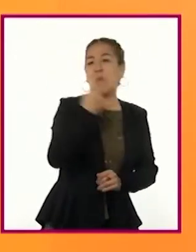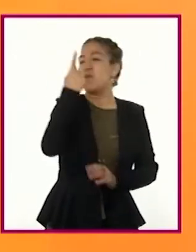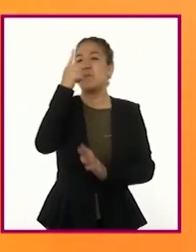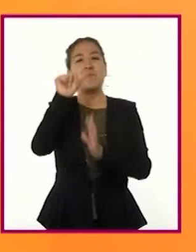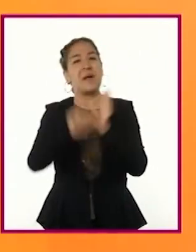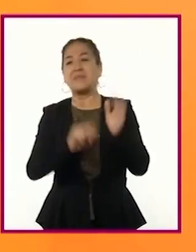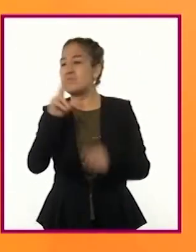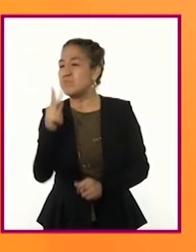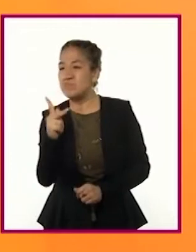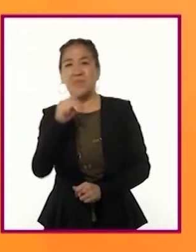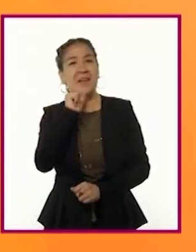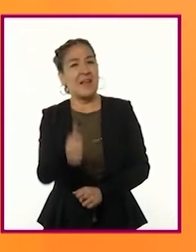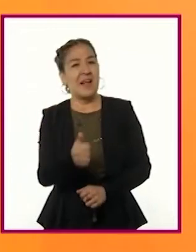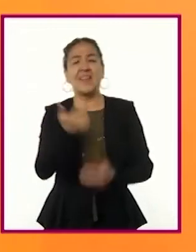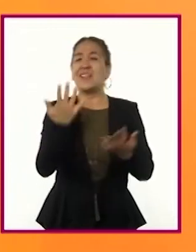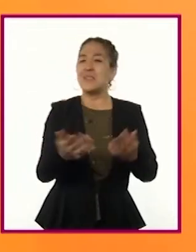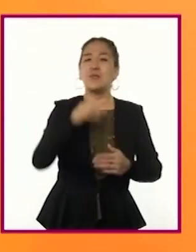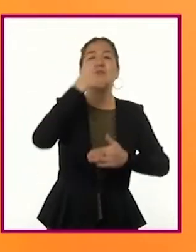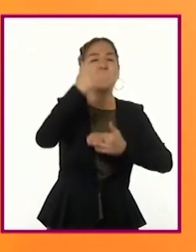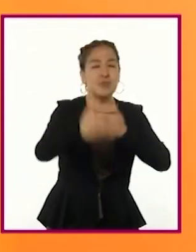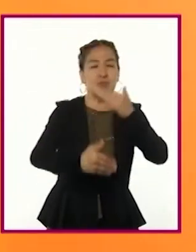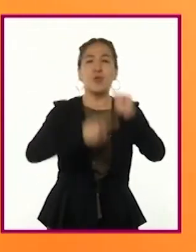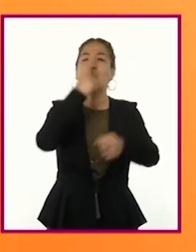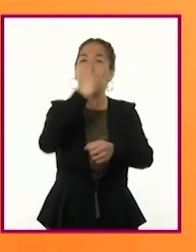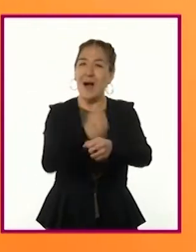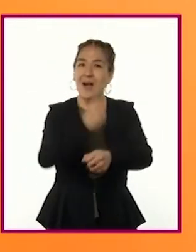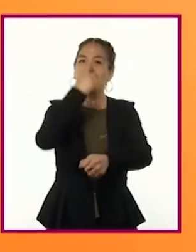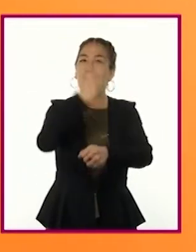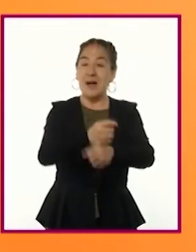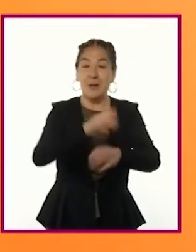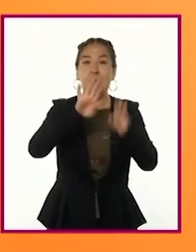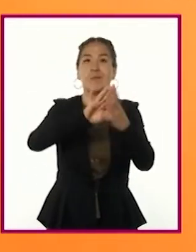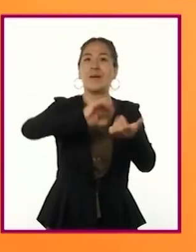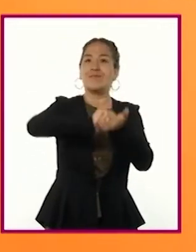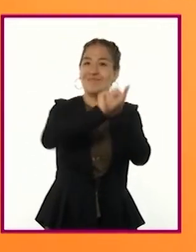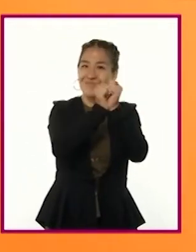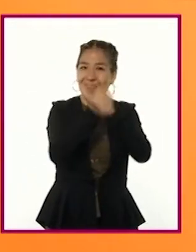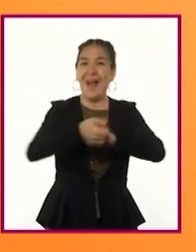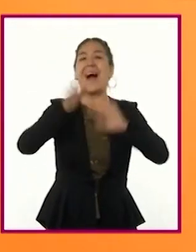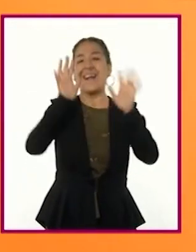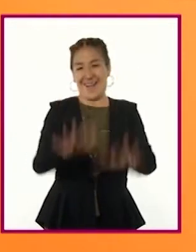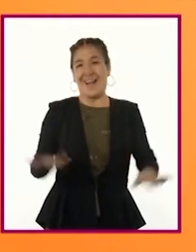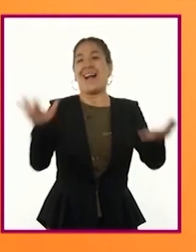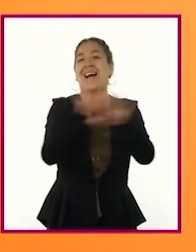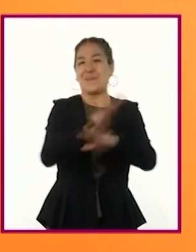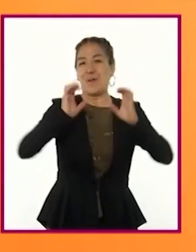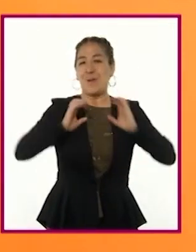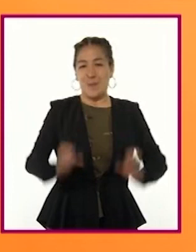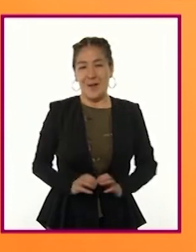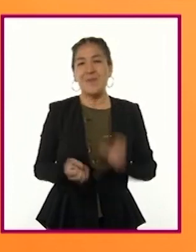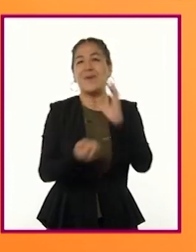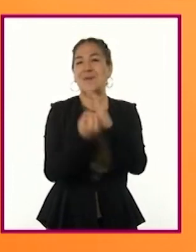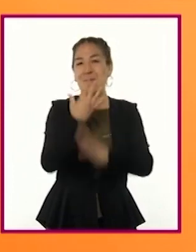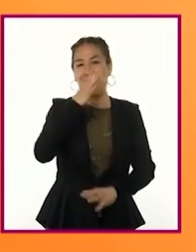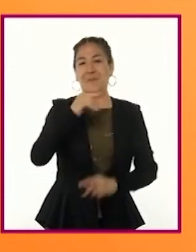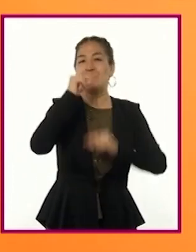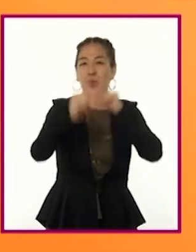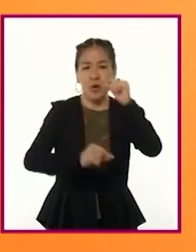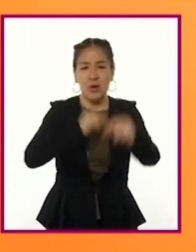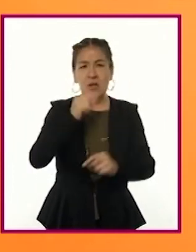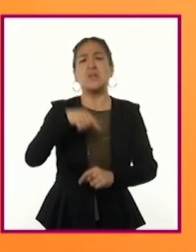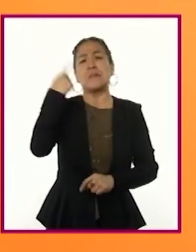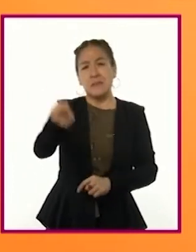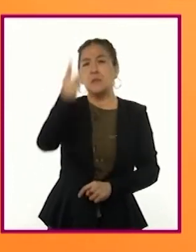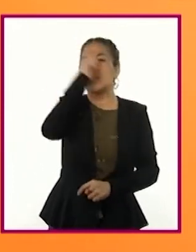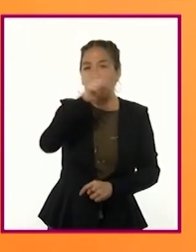menstrual adquirirá probablemente un patrón reconocible y previsible. Mientras tanto, te